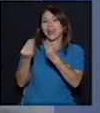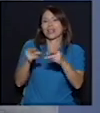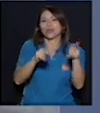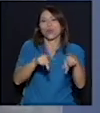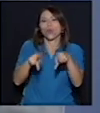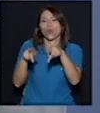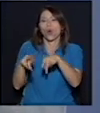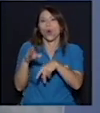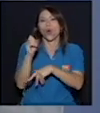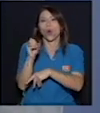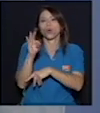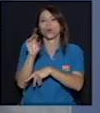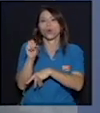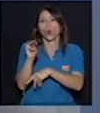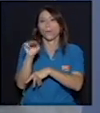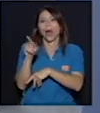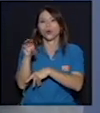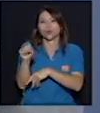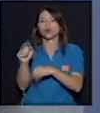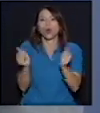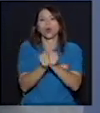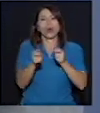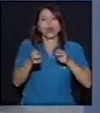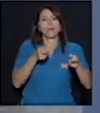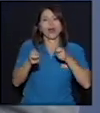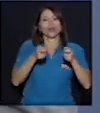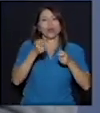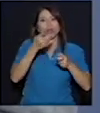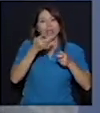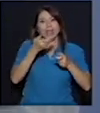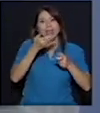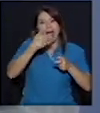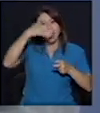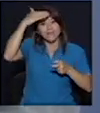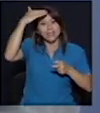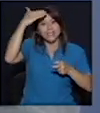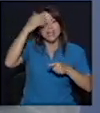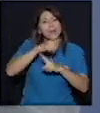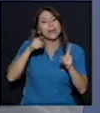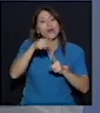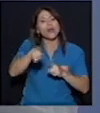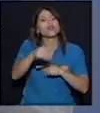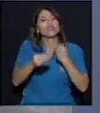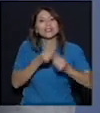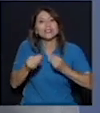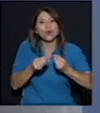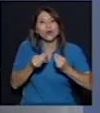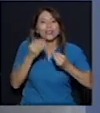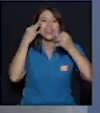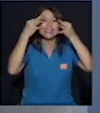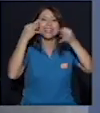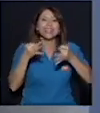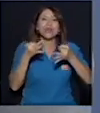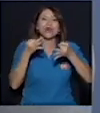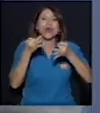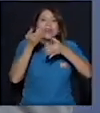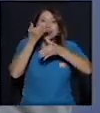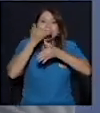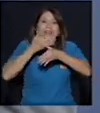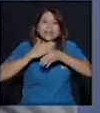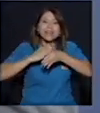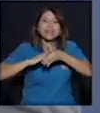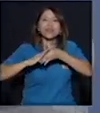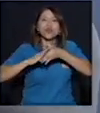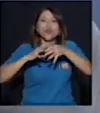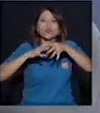mando de los árabes, en este caso árabe, musulmán, deciden dividírselo y trazan mapas extraordinarios.